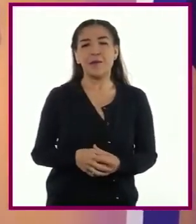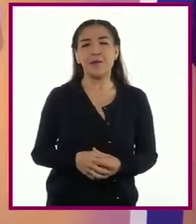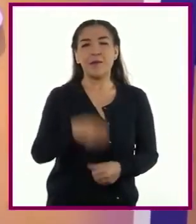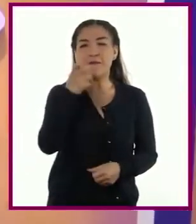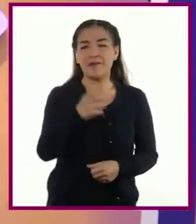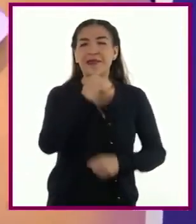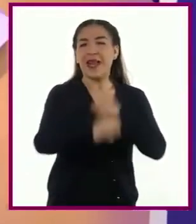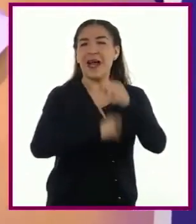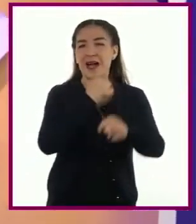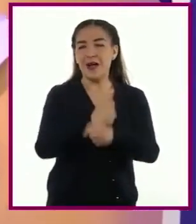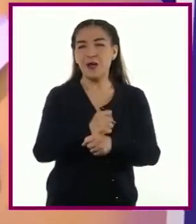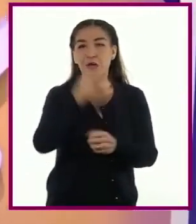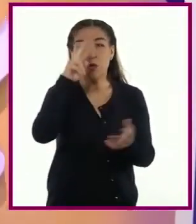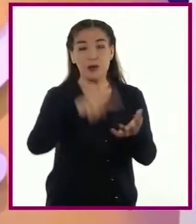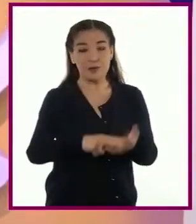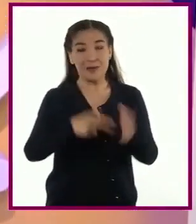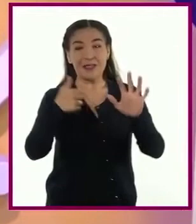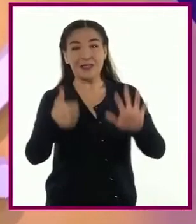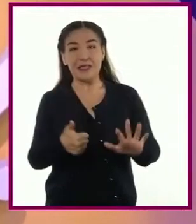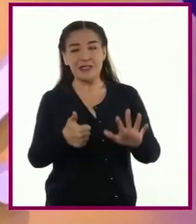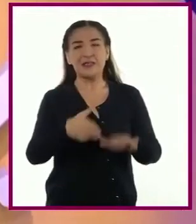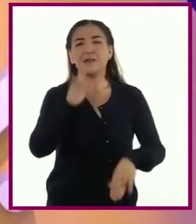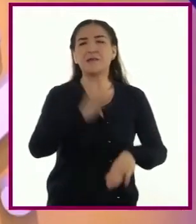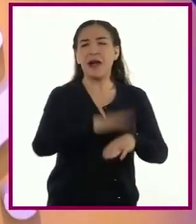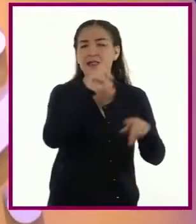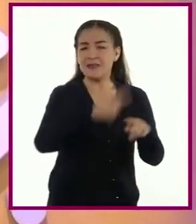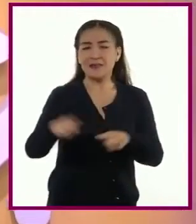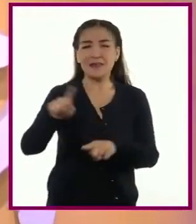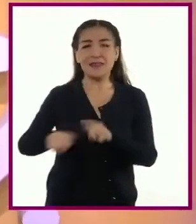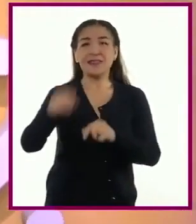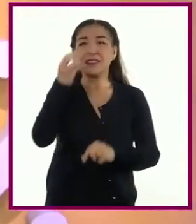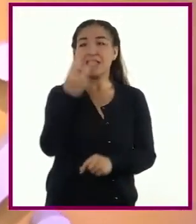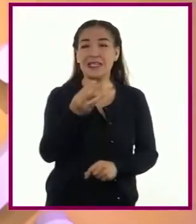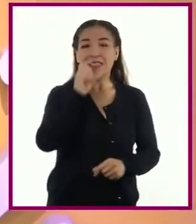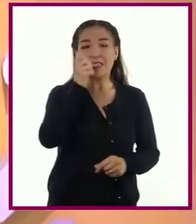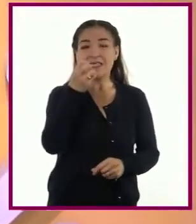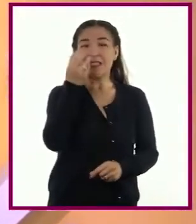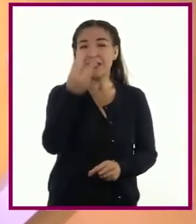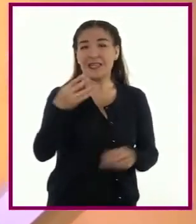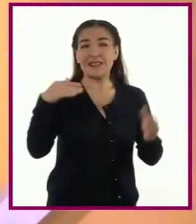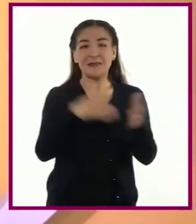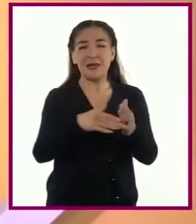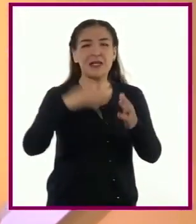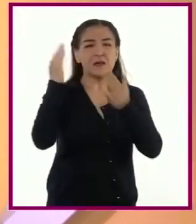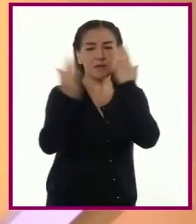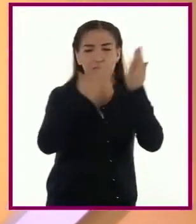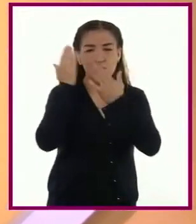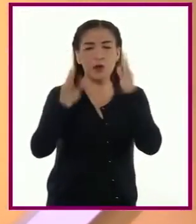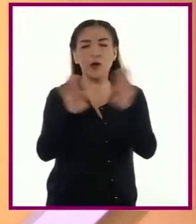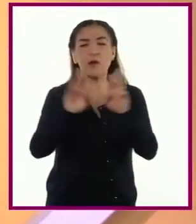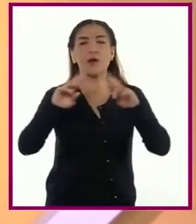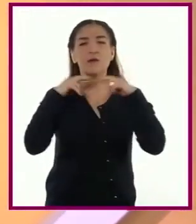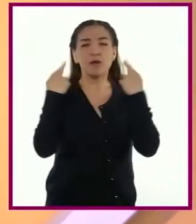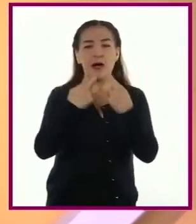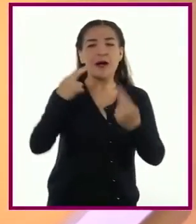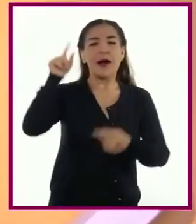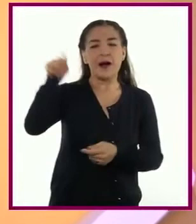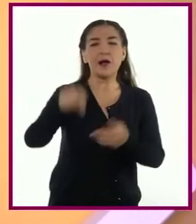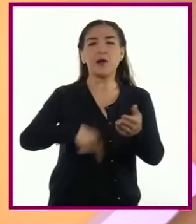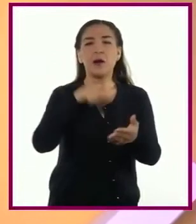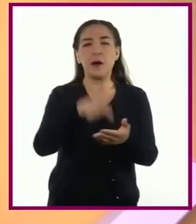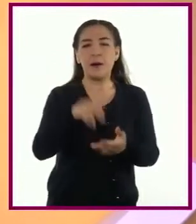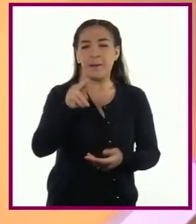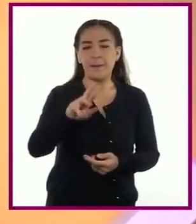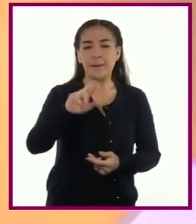año 2006, más de 3,000 físicos y astrónomos de todo el mundo nos reunimos en la ciudad de Praga, en la República